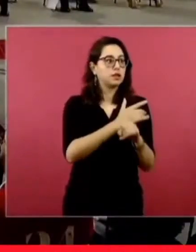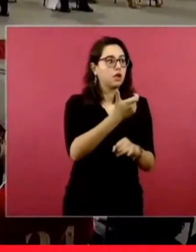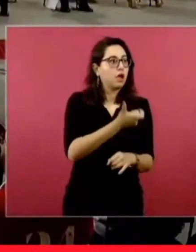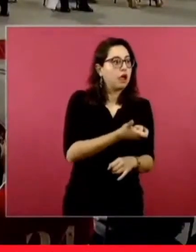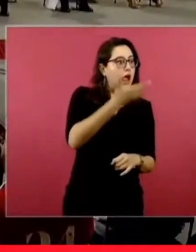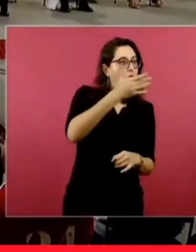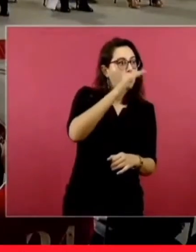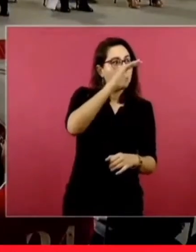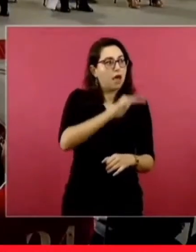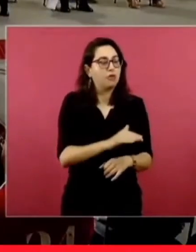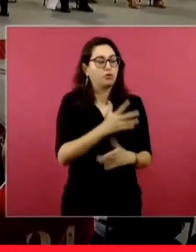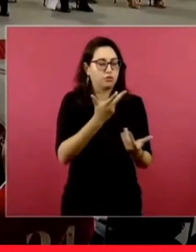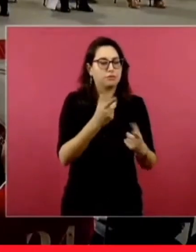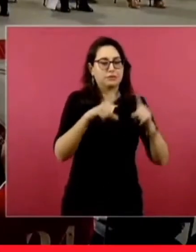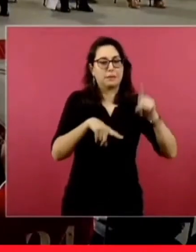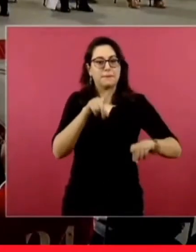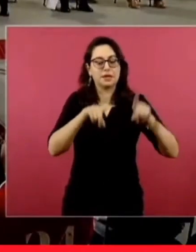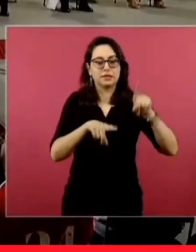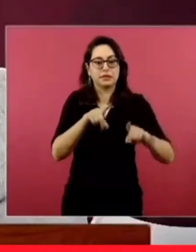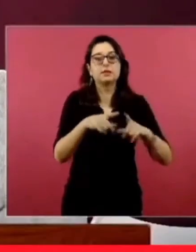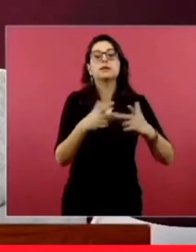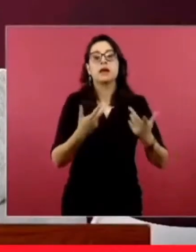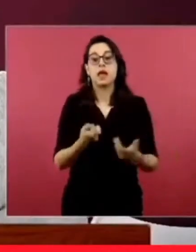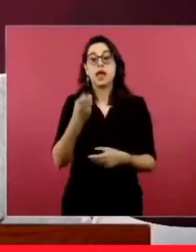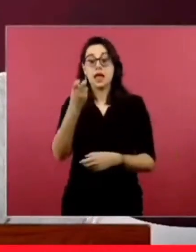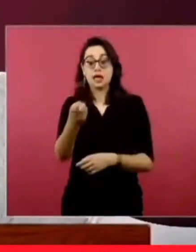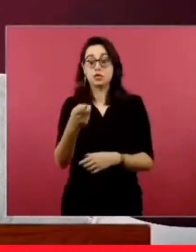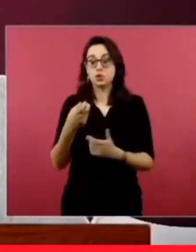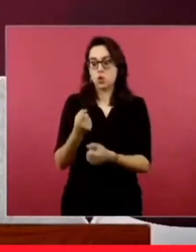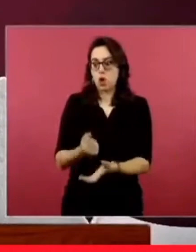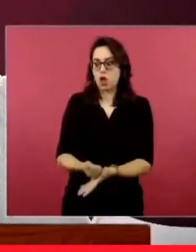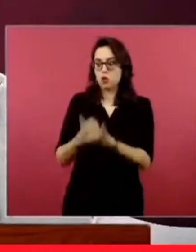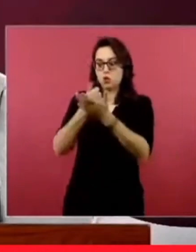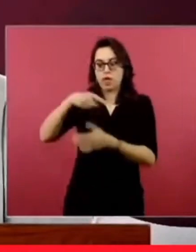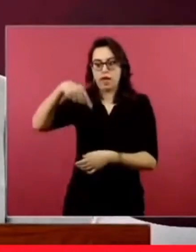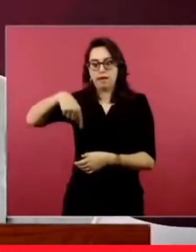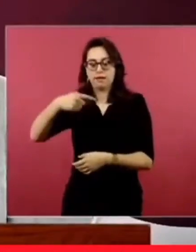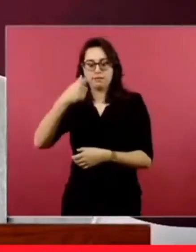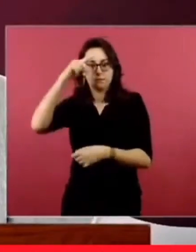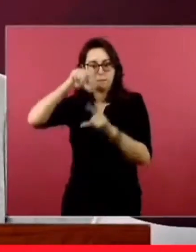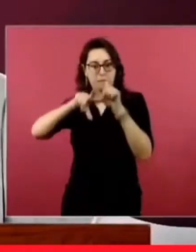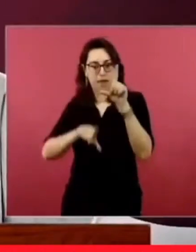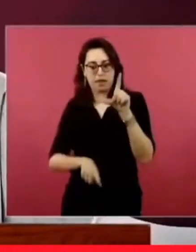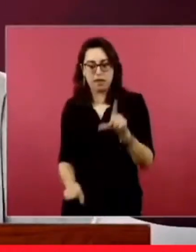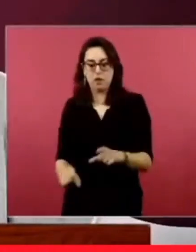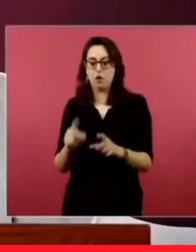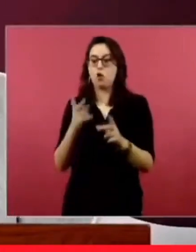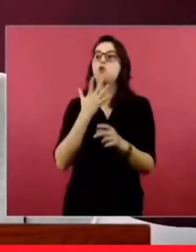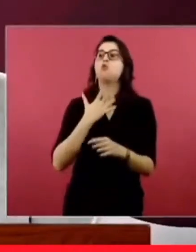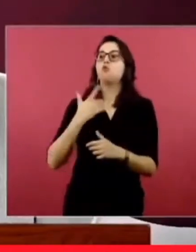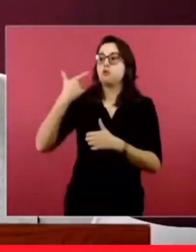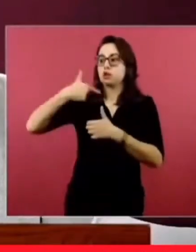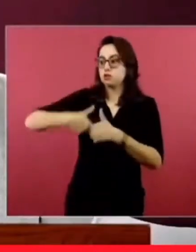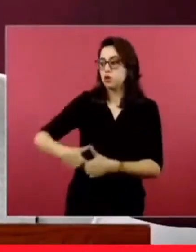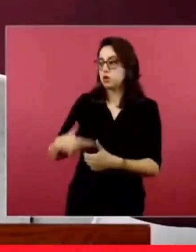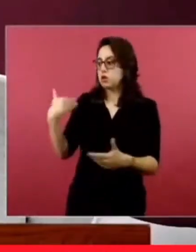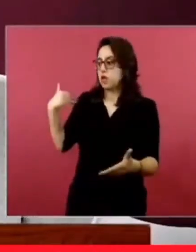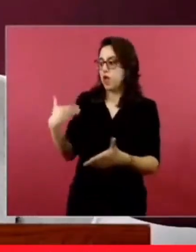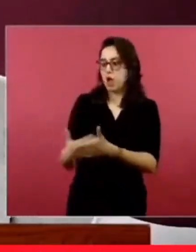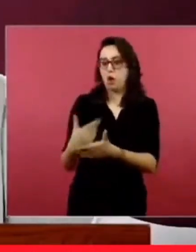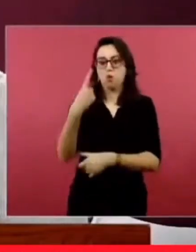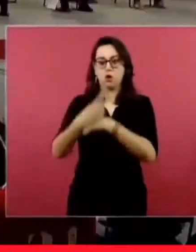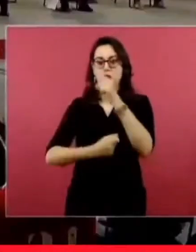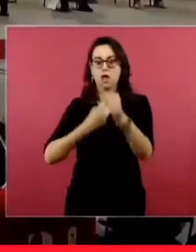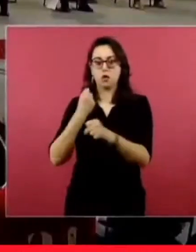esta industria, pues es lo que ha permitido que veamos los precios muy estables en premium, regular y diésel en todo